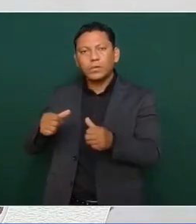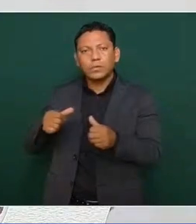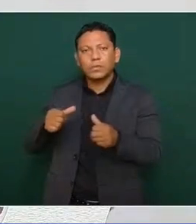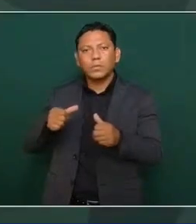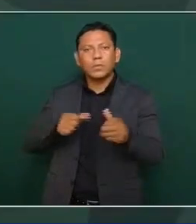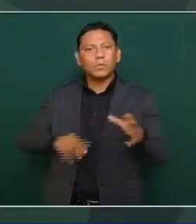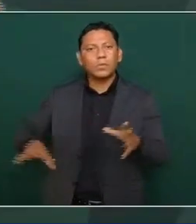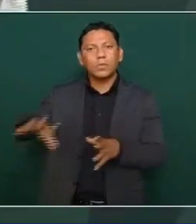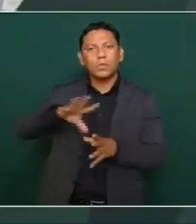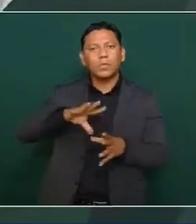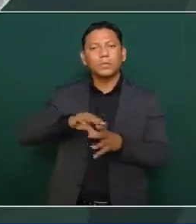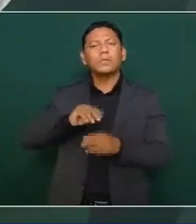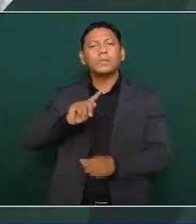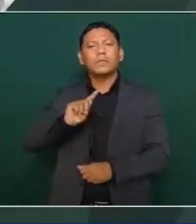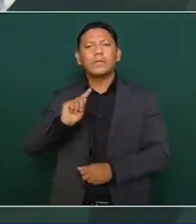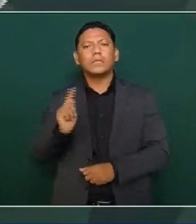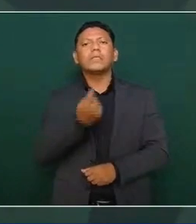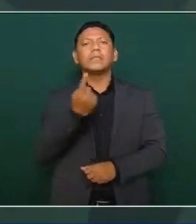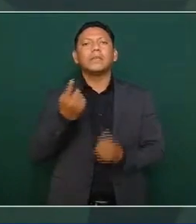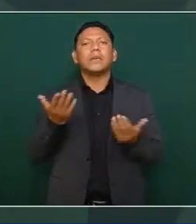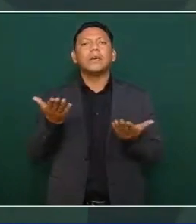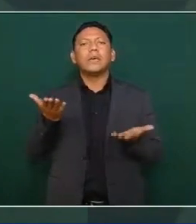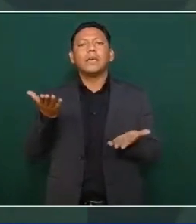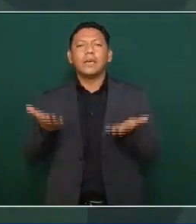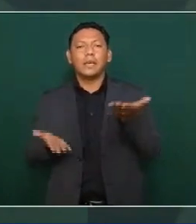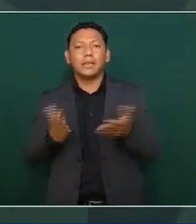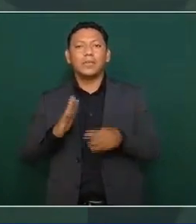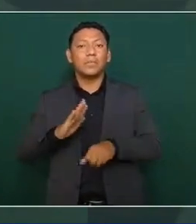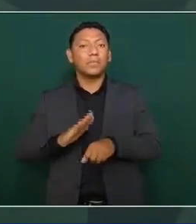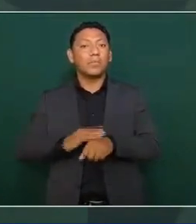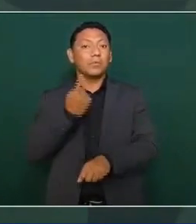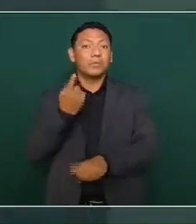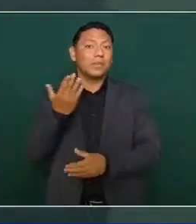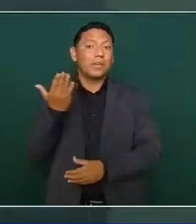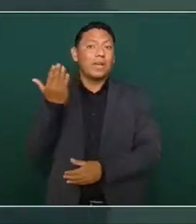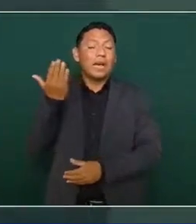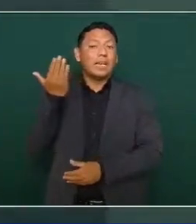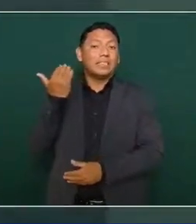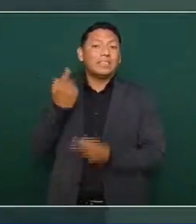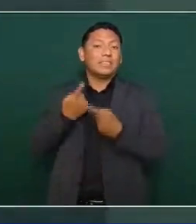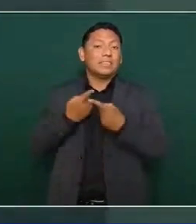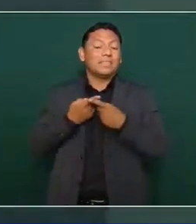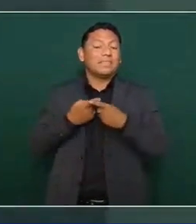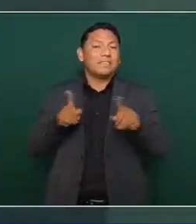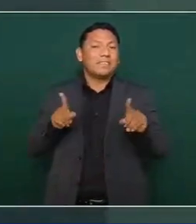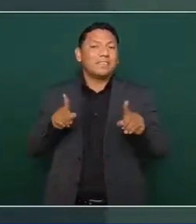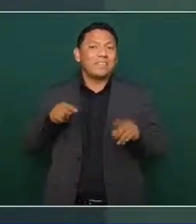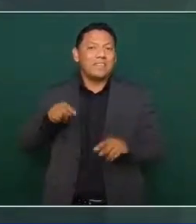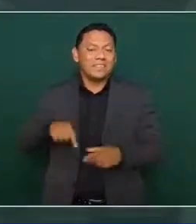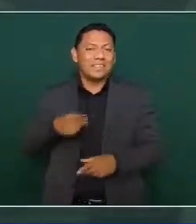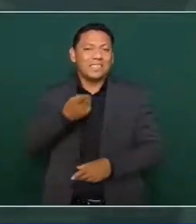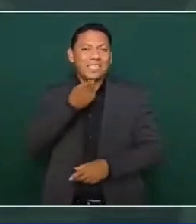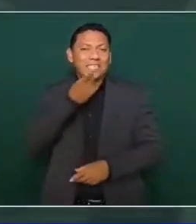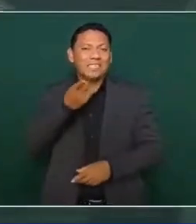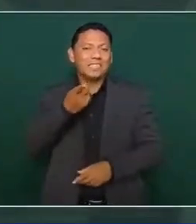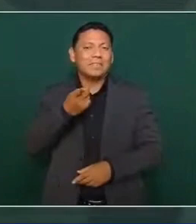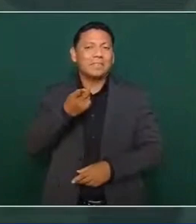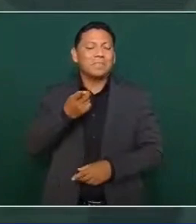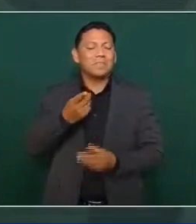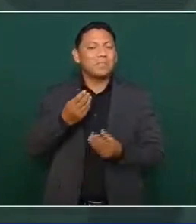Y es equilibrar, porque estaba, como decimos en Tabasco, muy ladeado,